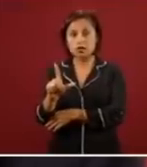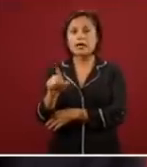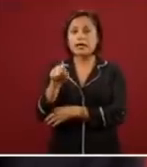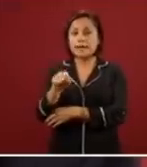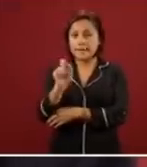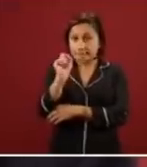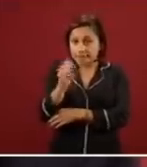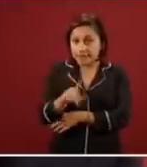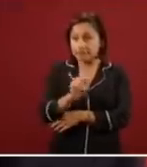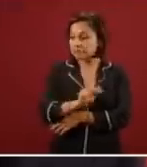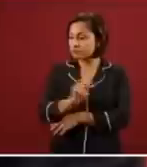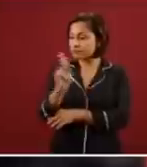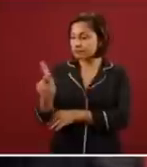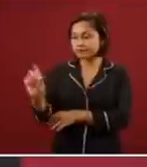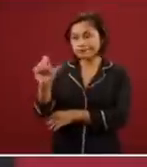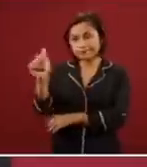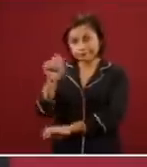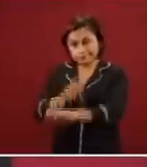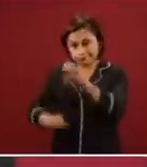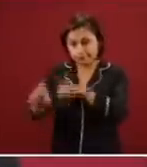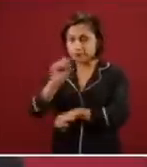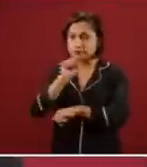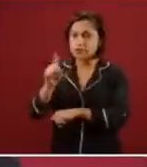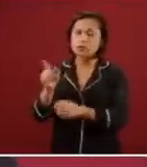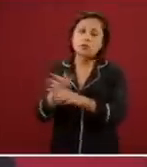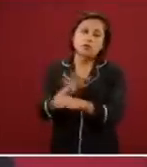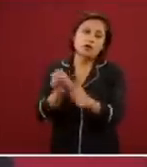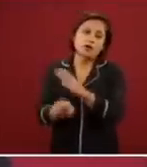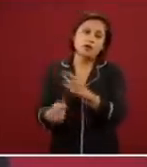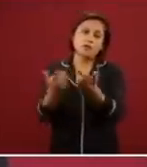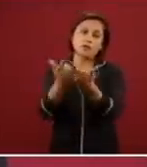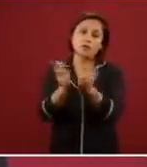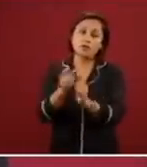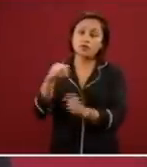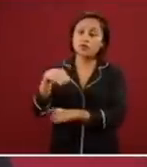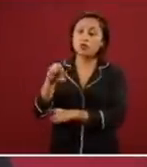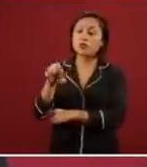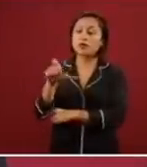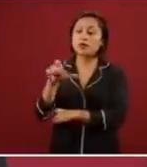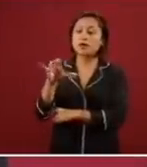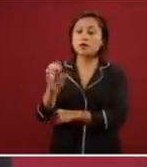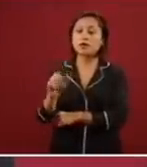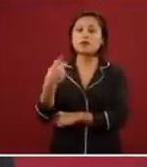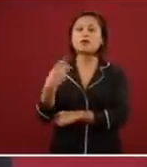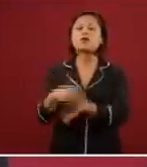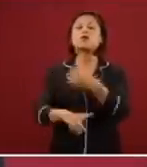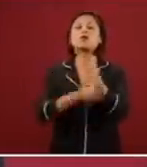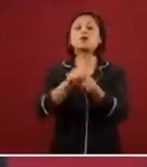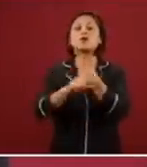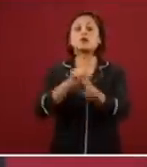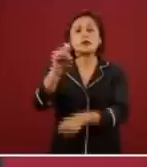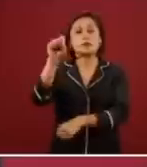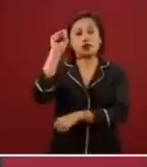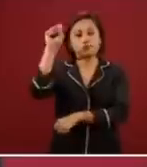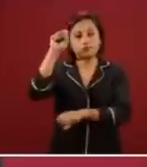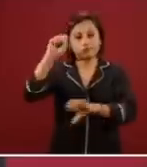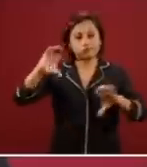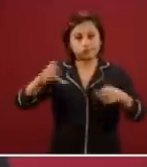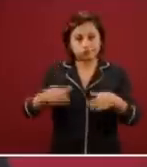Está el caso del Grupo México con los sindicatos y